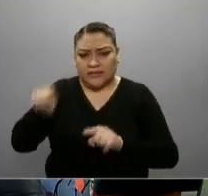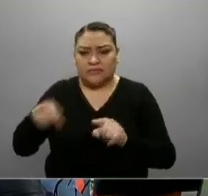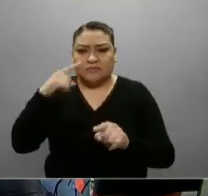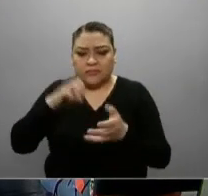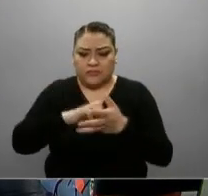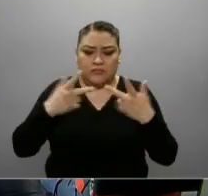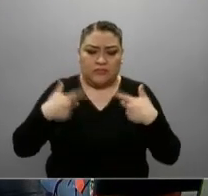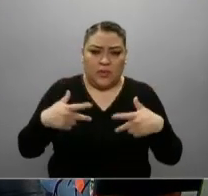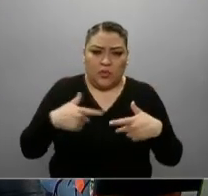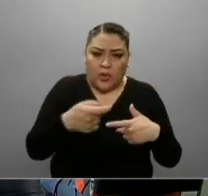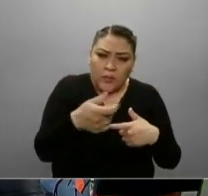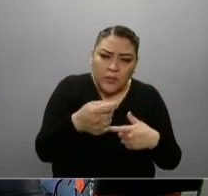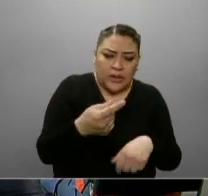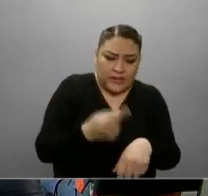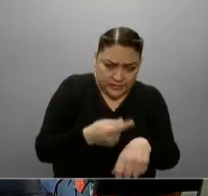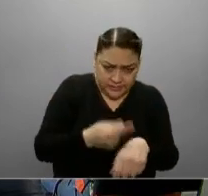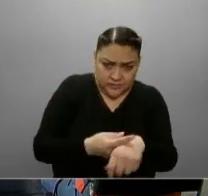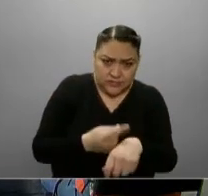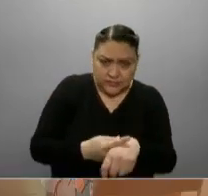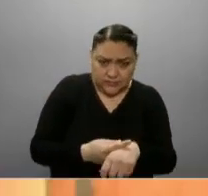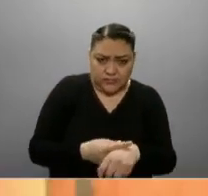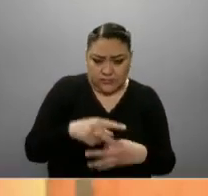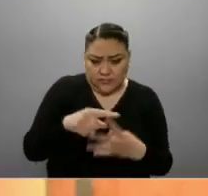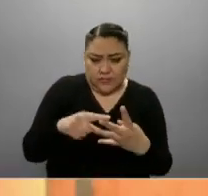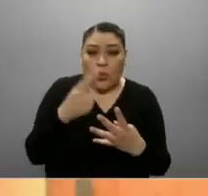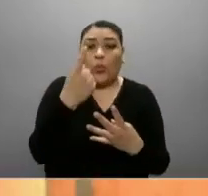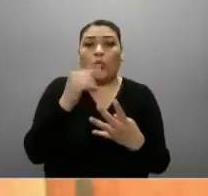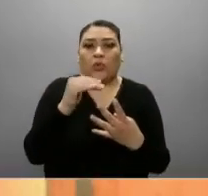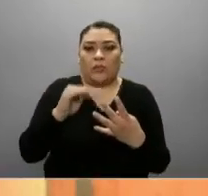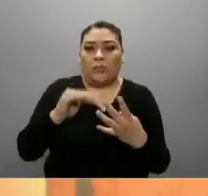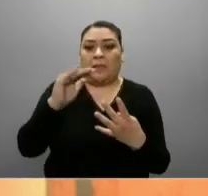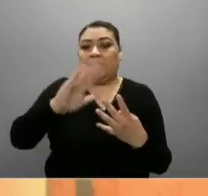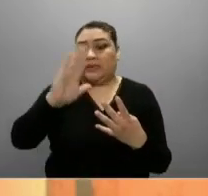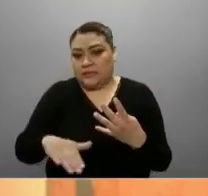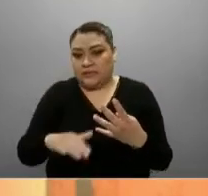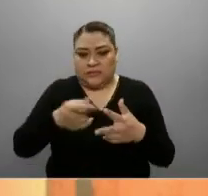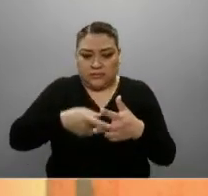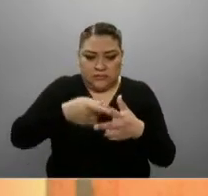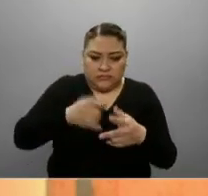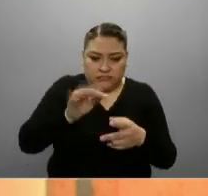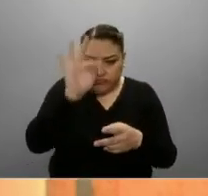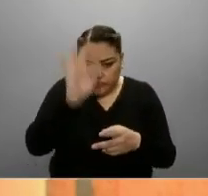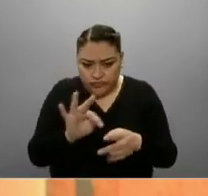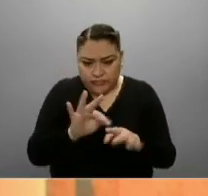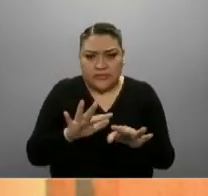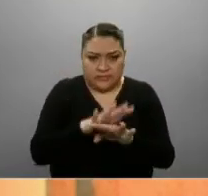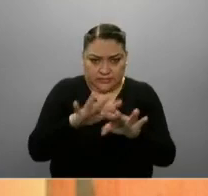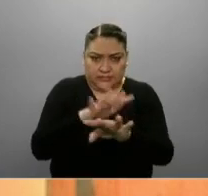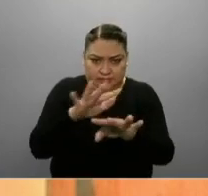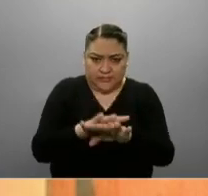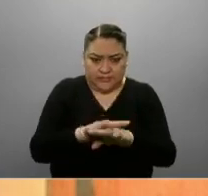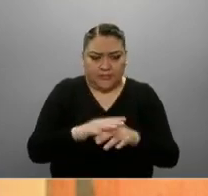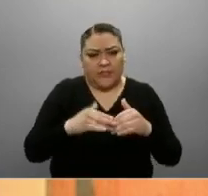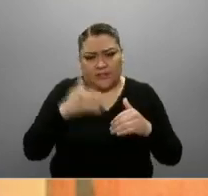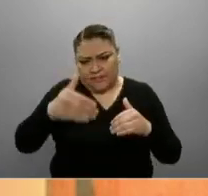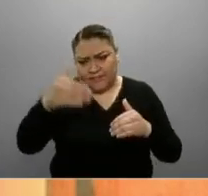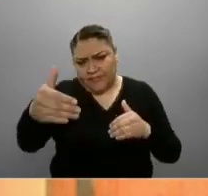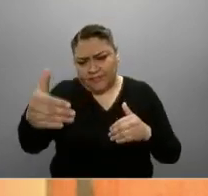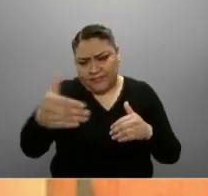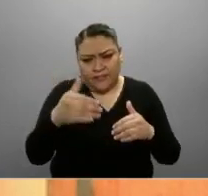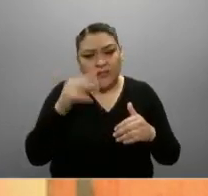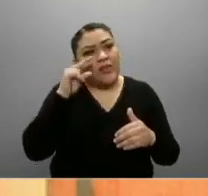cuando son poquitos casos, con uno que aumente puede cambiar importantemente este índice. Entonces, todavía hay